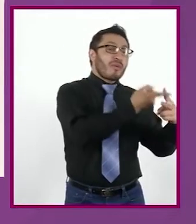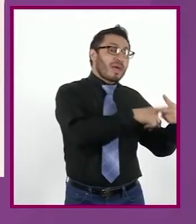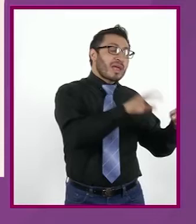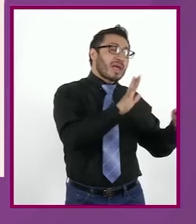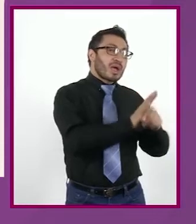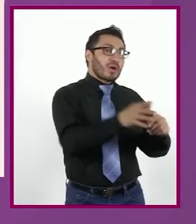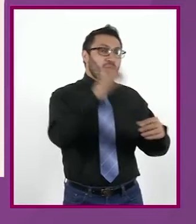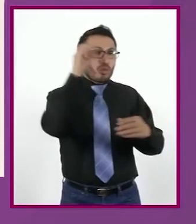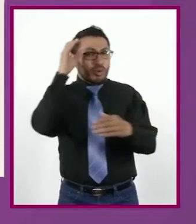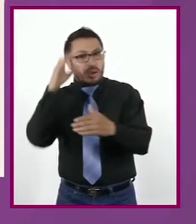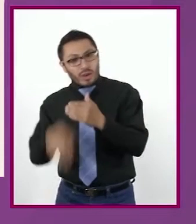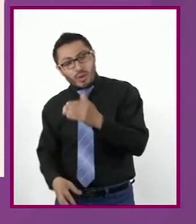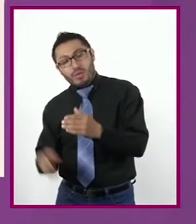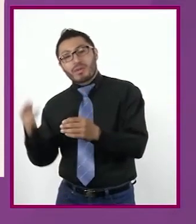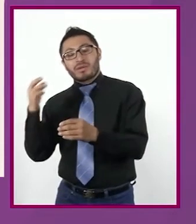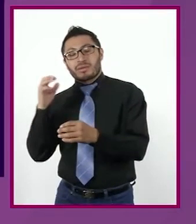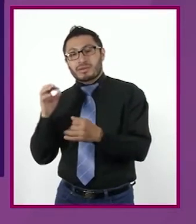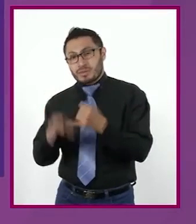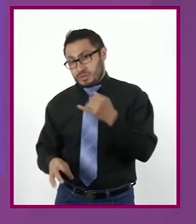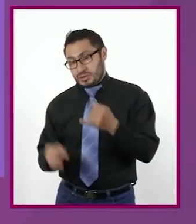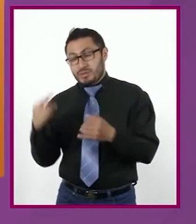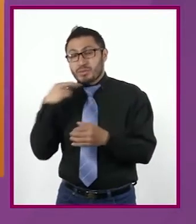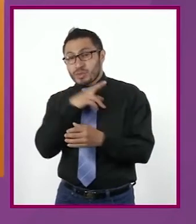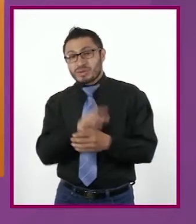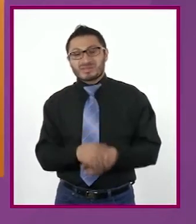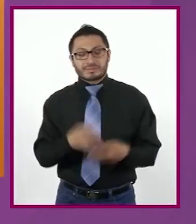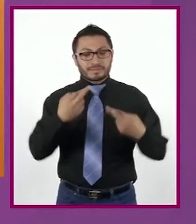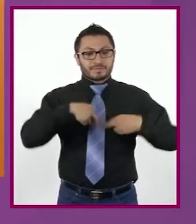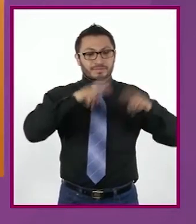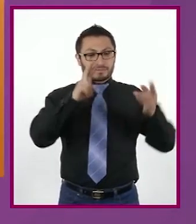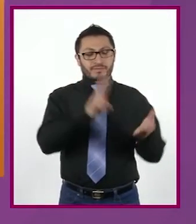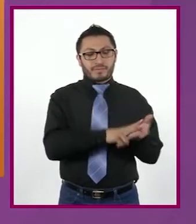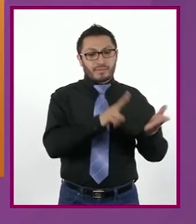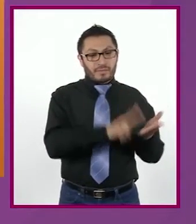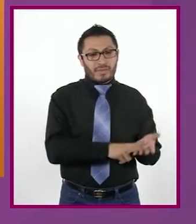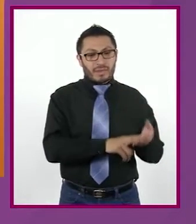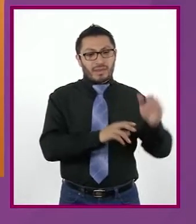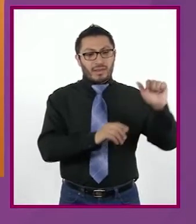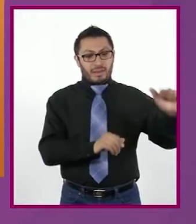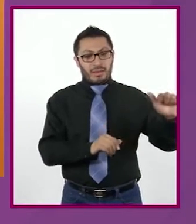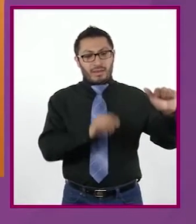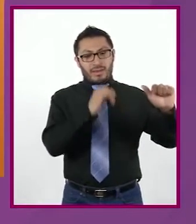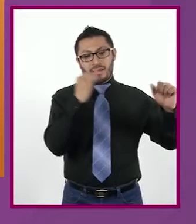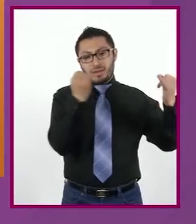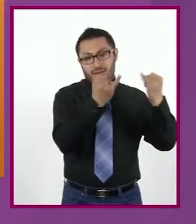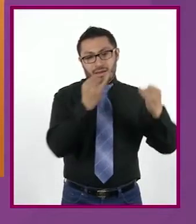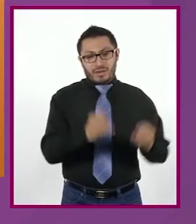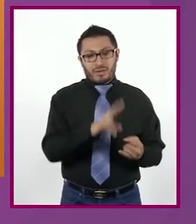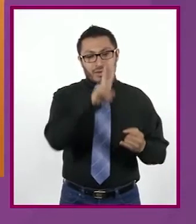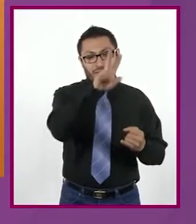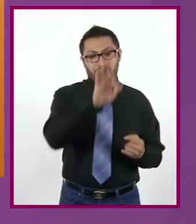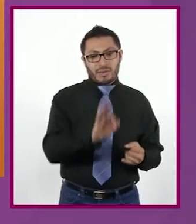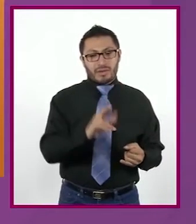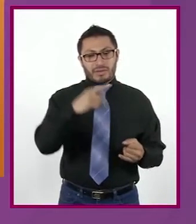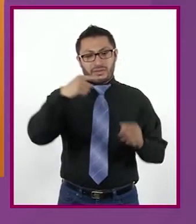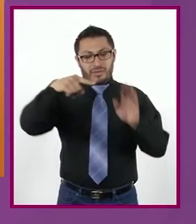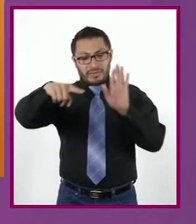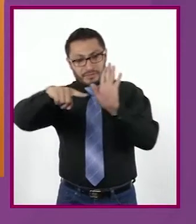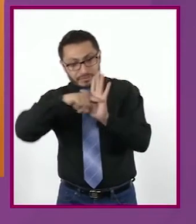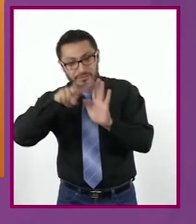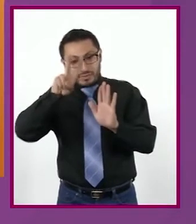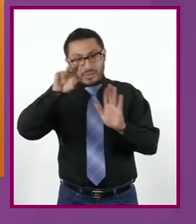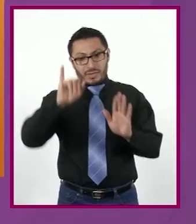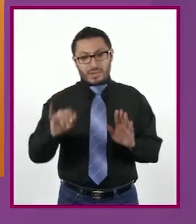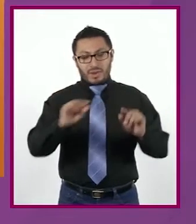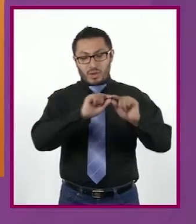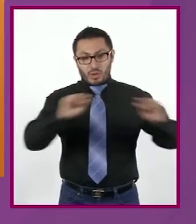velocidad final que alcanza. Representamos los valores en la fórmula de aceleración que ya conocemos. La velocidad final,